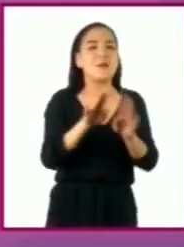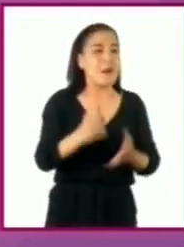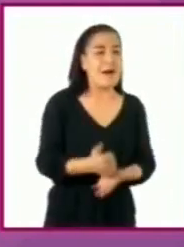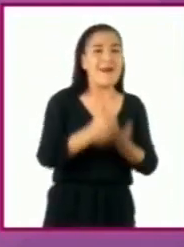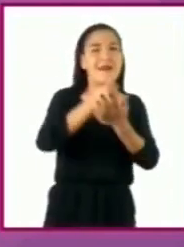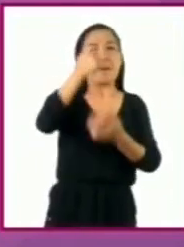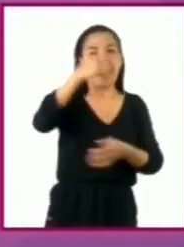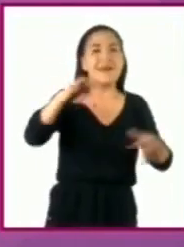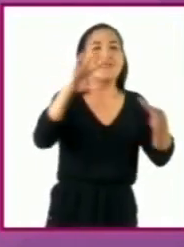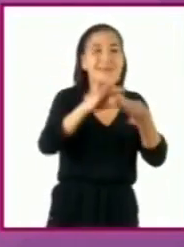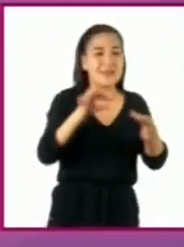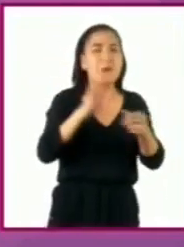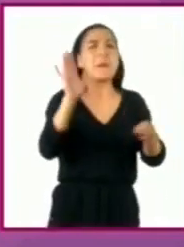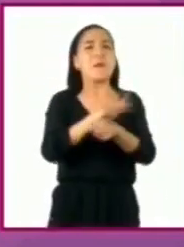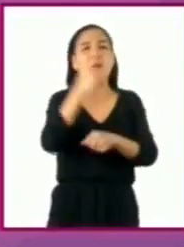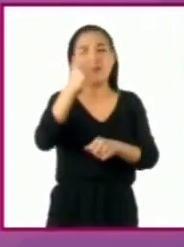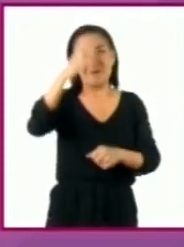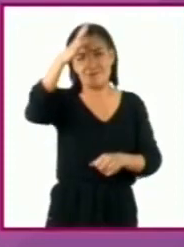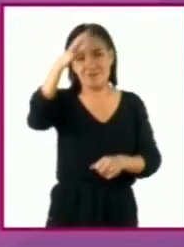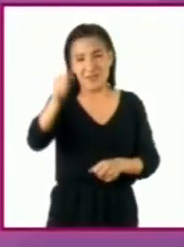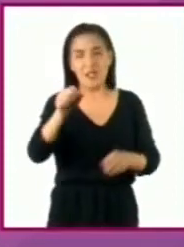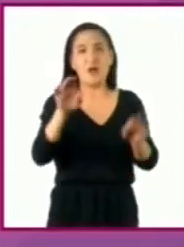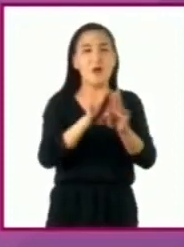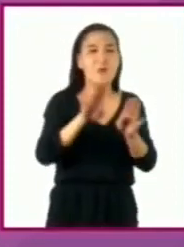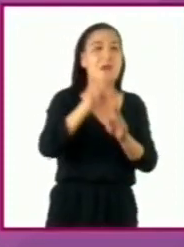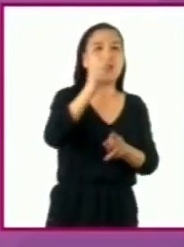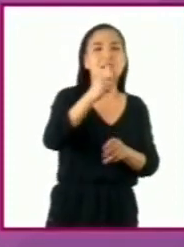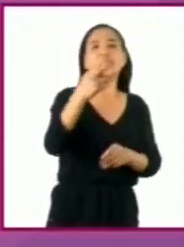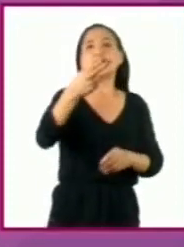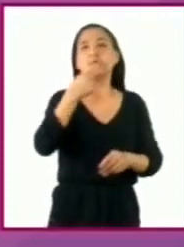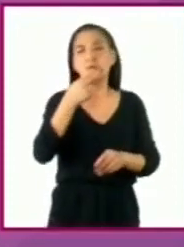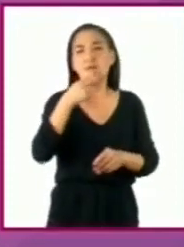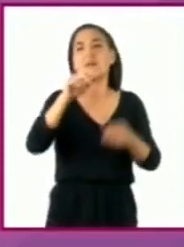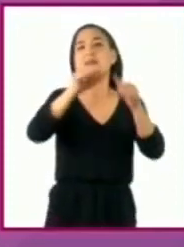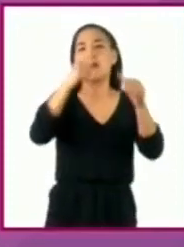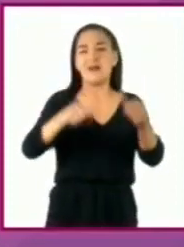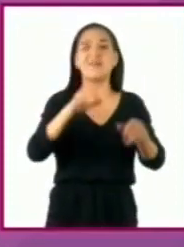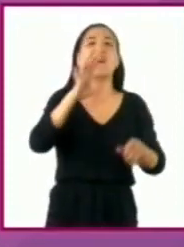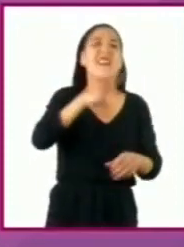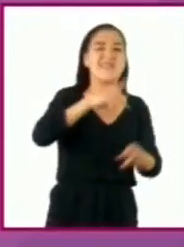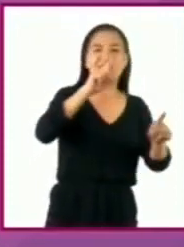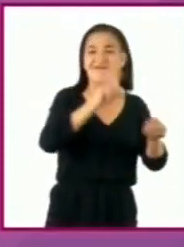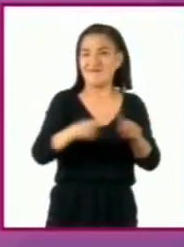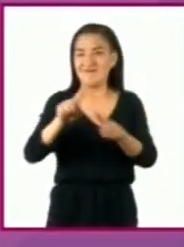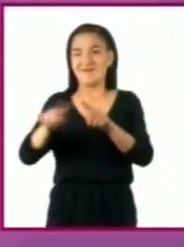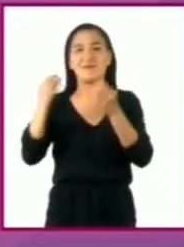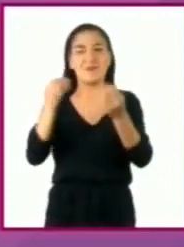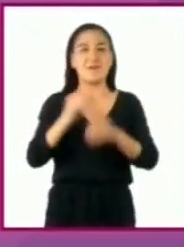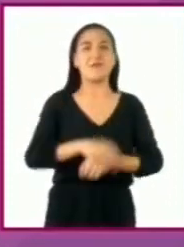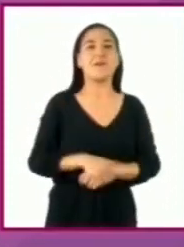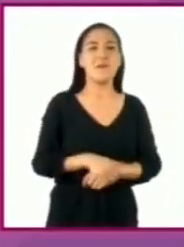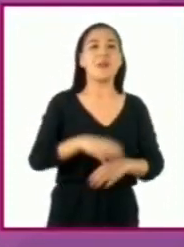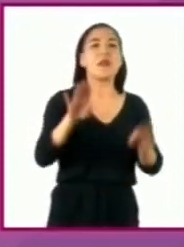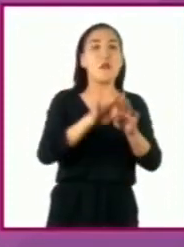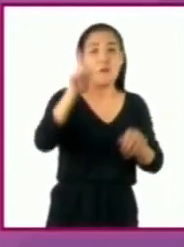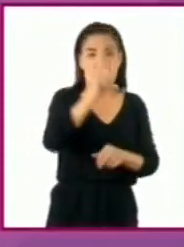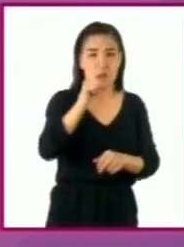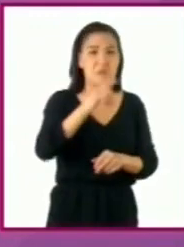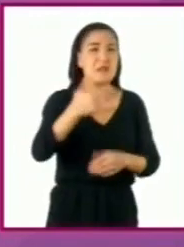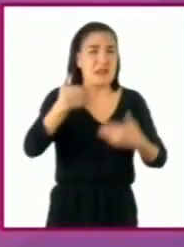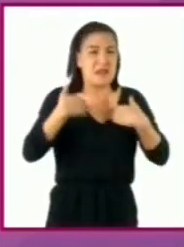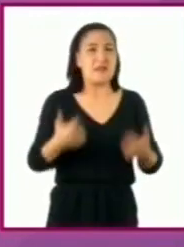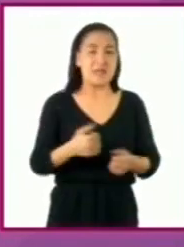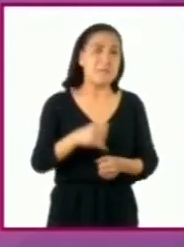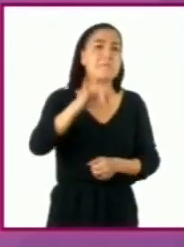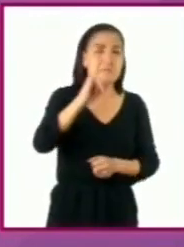explicar por qué los conceptos, manifestaciones y usos del arte pueden ser tan variados. ¿Usa un lenguaje accesible? En